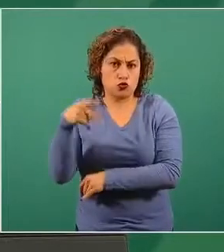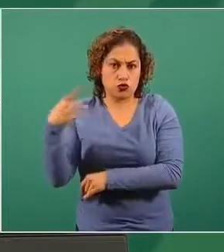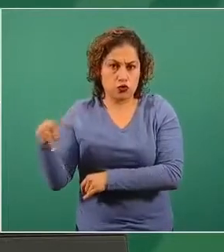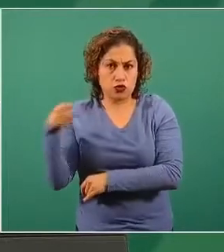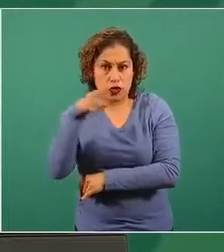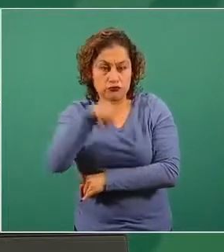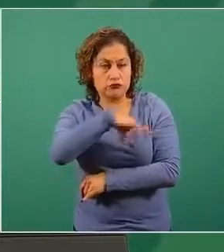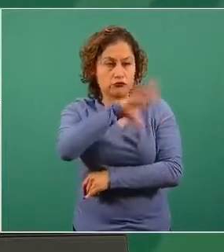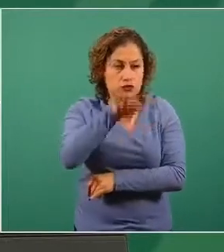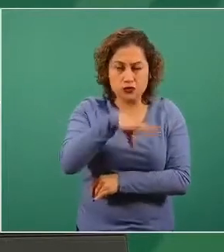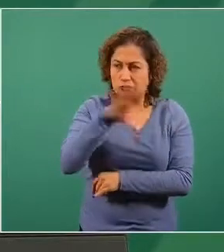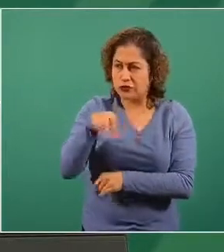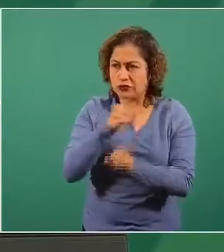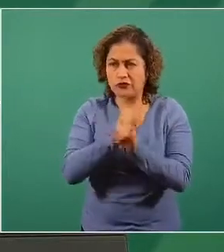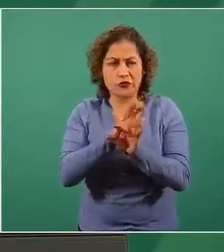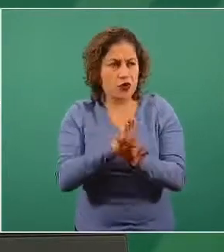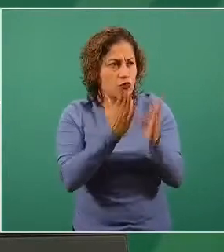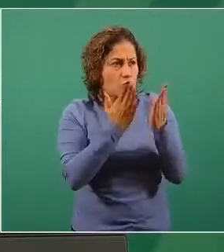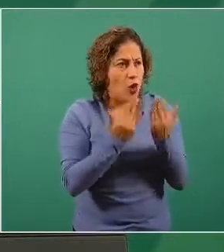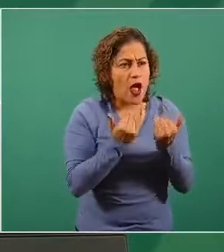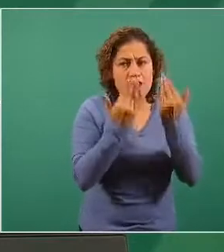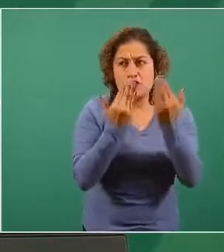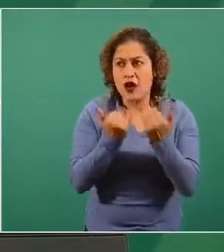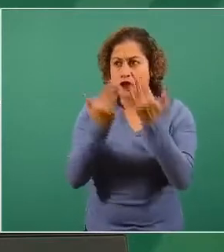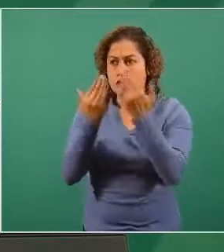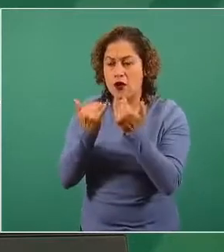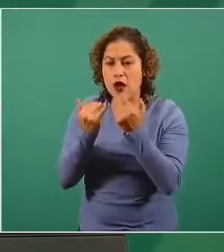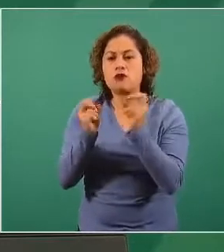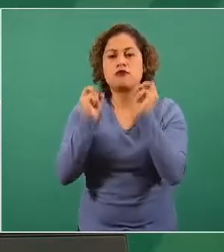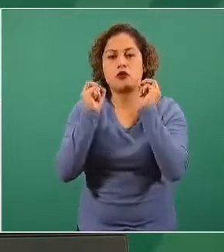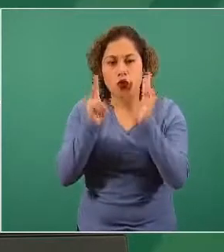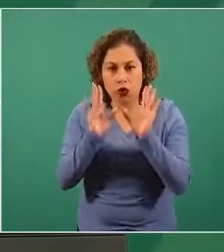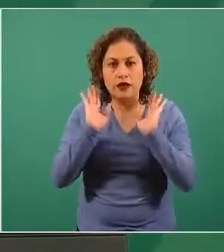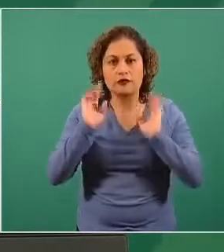información que usted requiere, envíenos un correo a